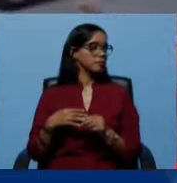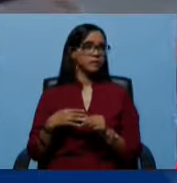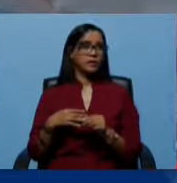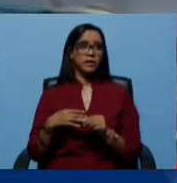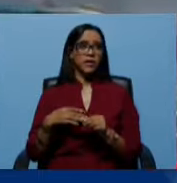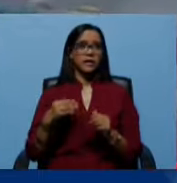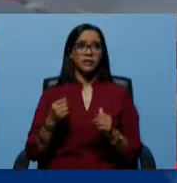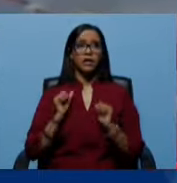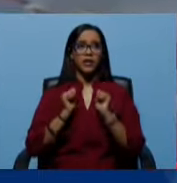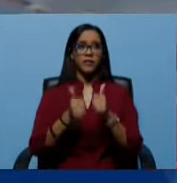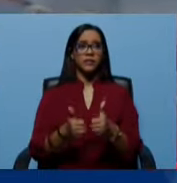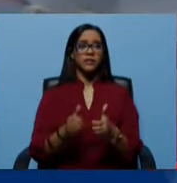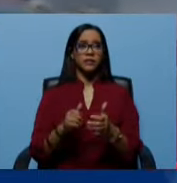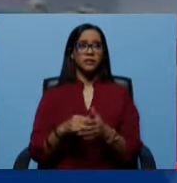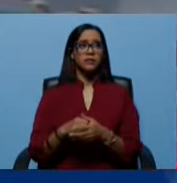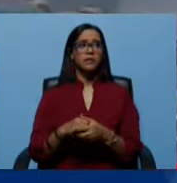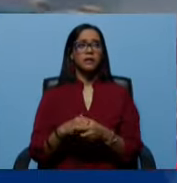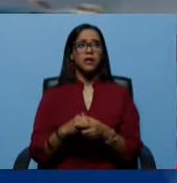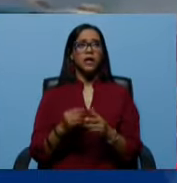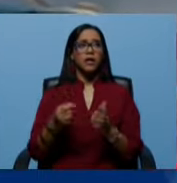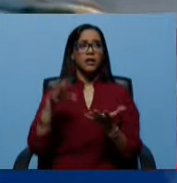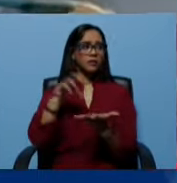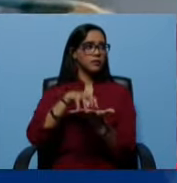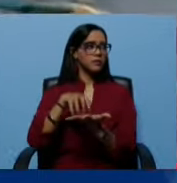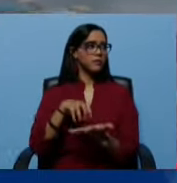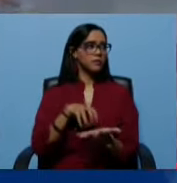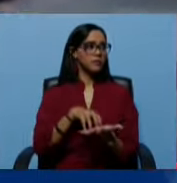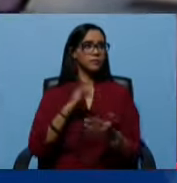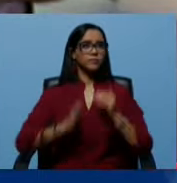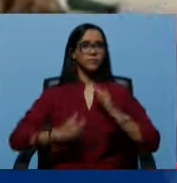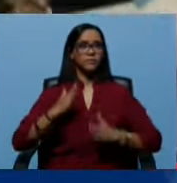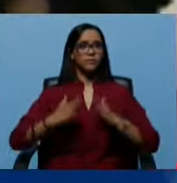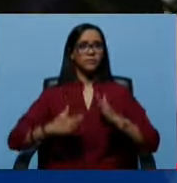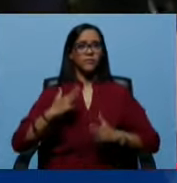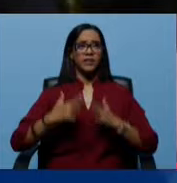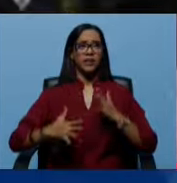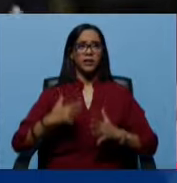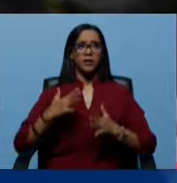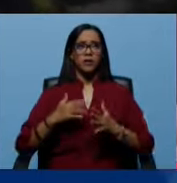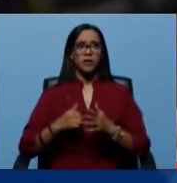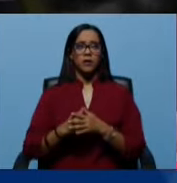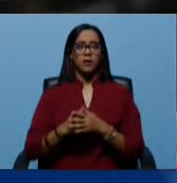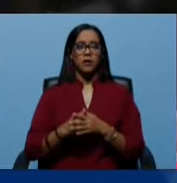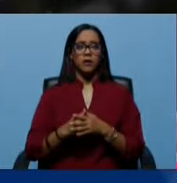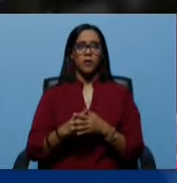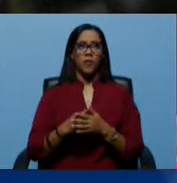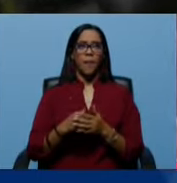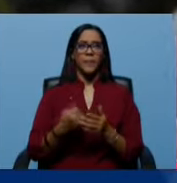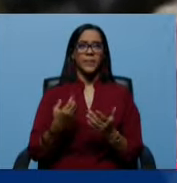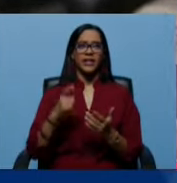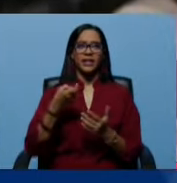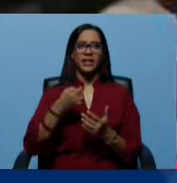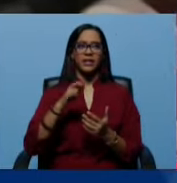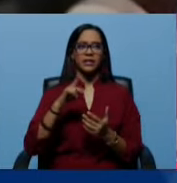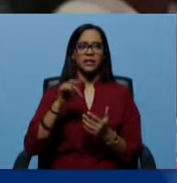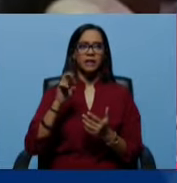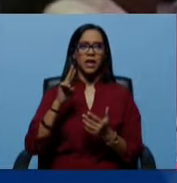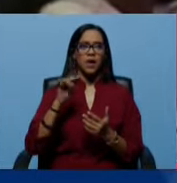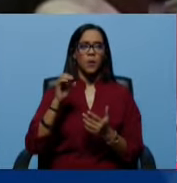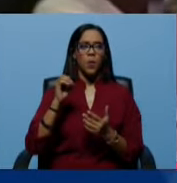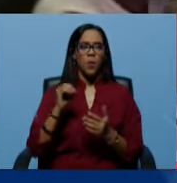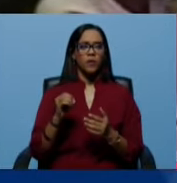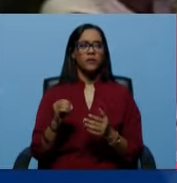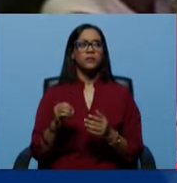porque este meganúcleo de robótica se llama El Cimarrón Guillermo Rivas. Guillermo Rivas